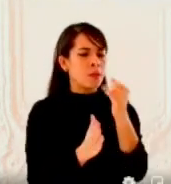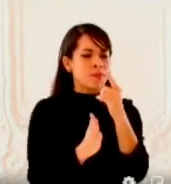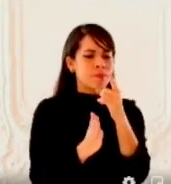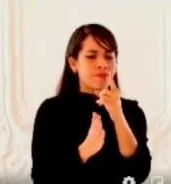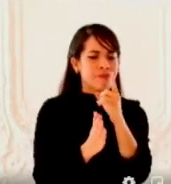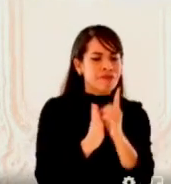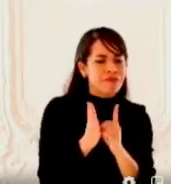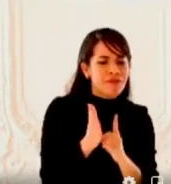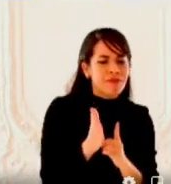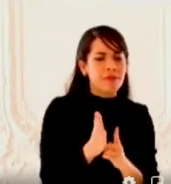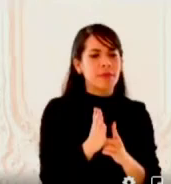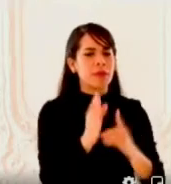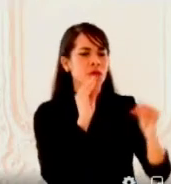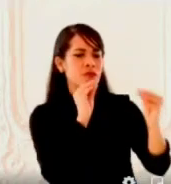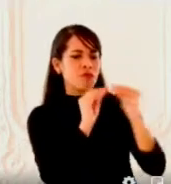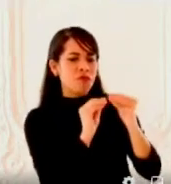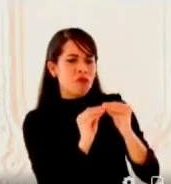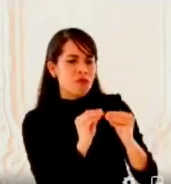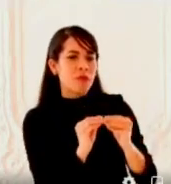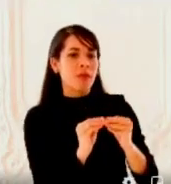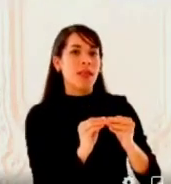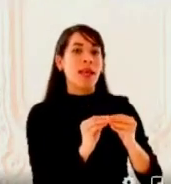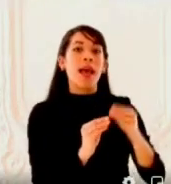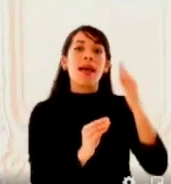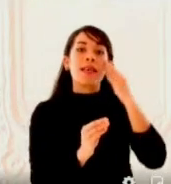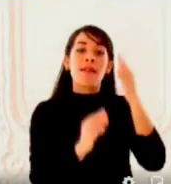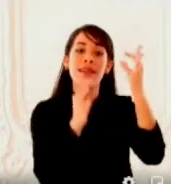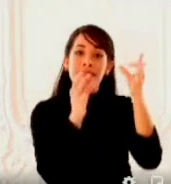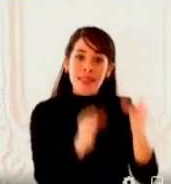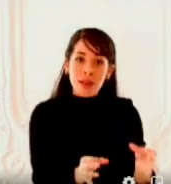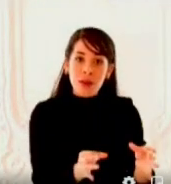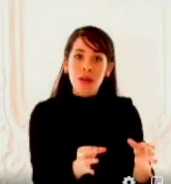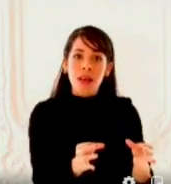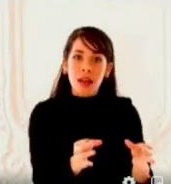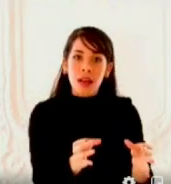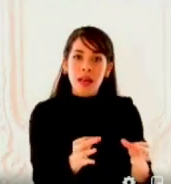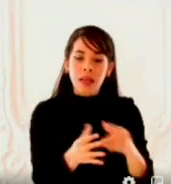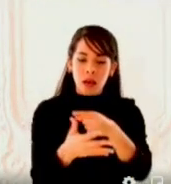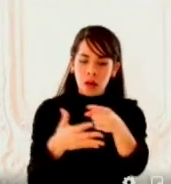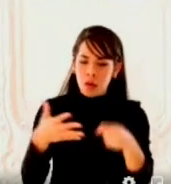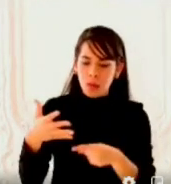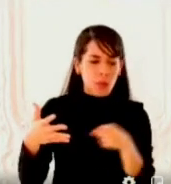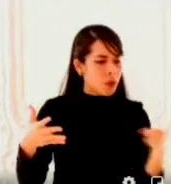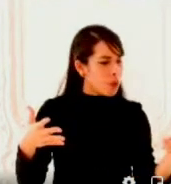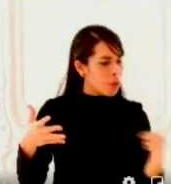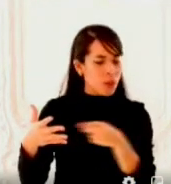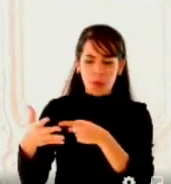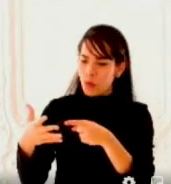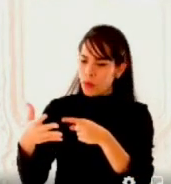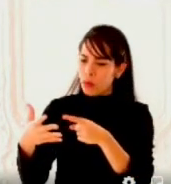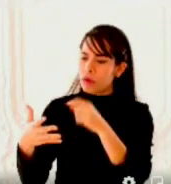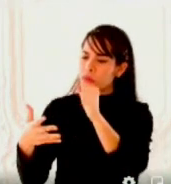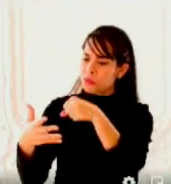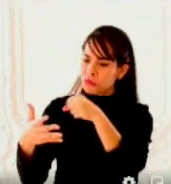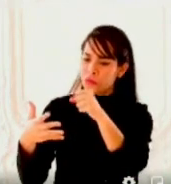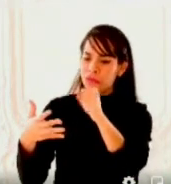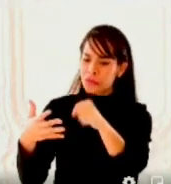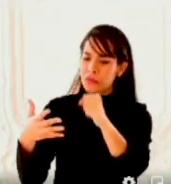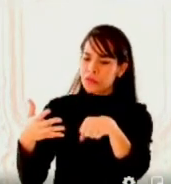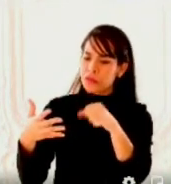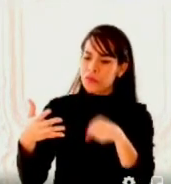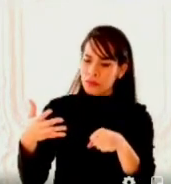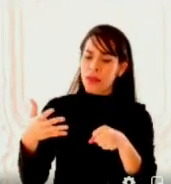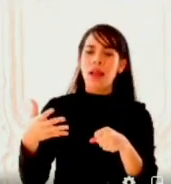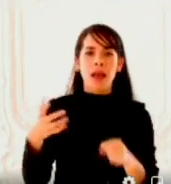las especificaciones técnicas para asegurarnos de que lo que estamos diseñando cumple con el código y cumple con la necesidad que esa carretera tiene que proveer